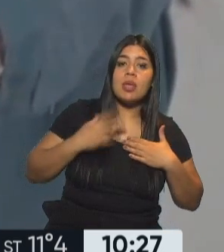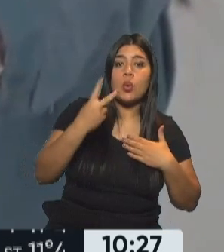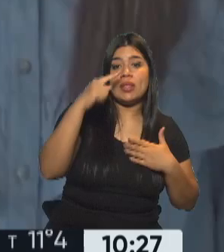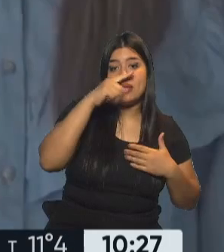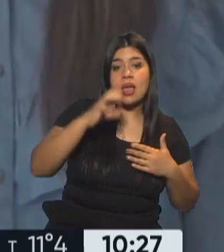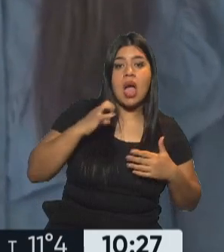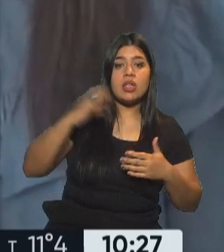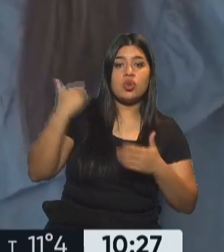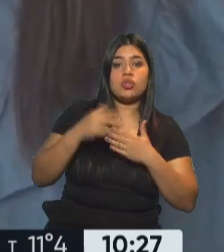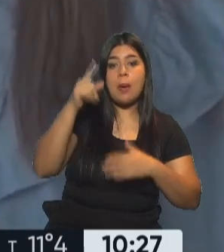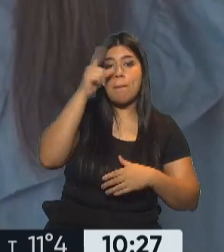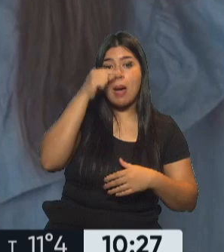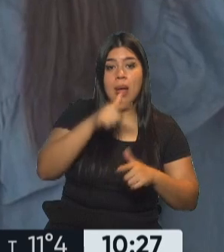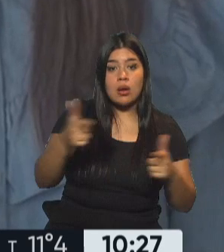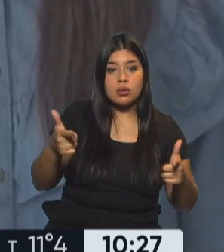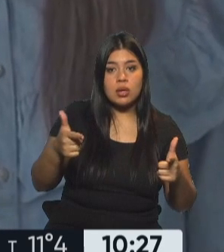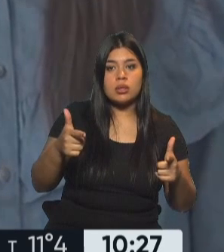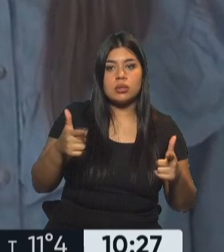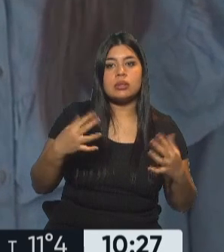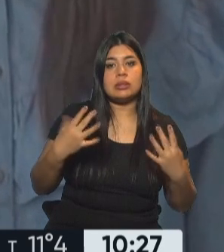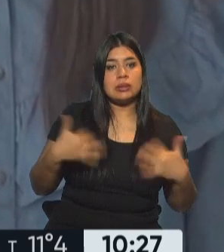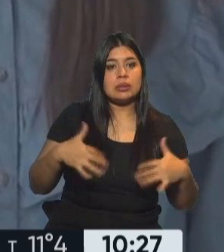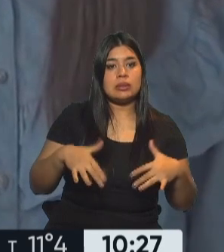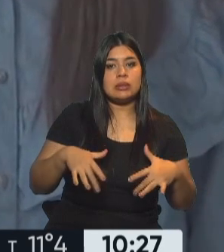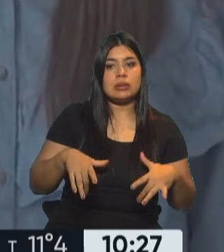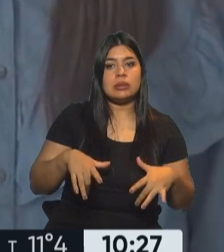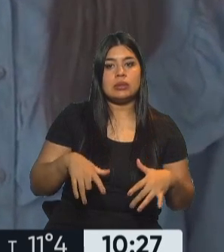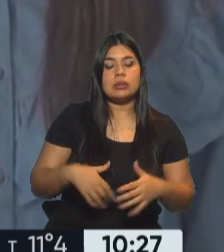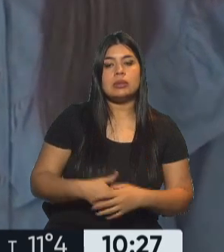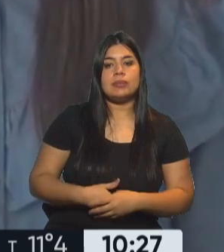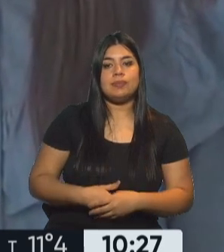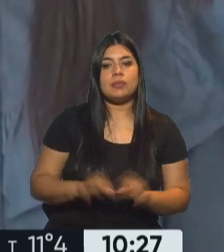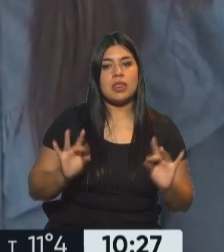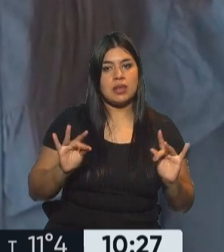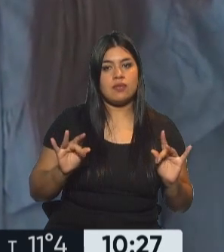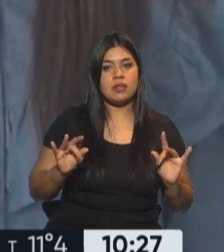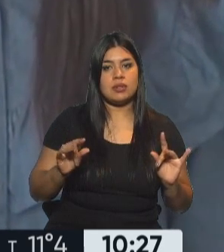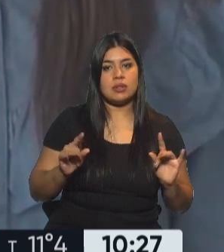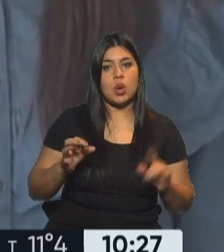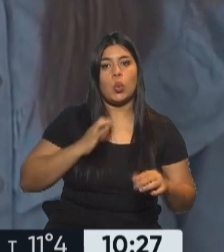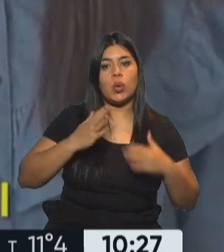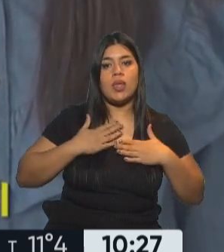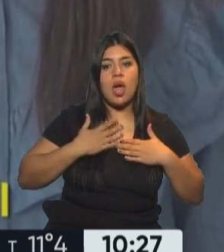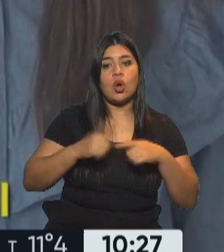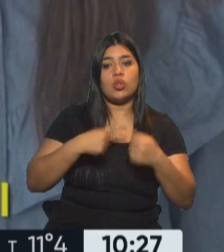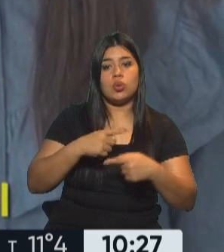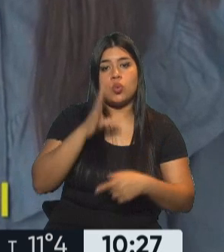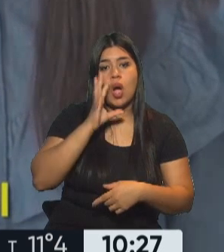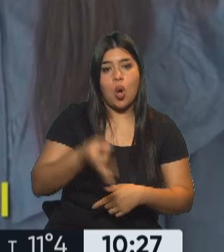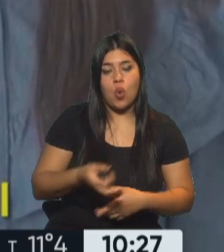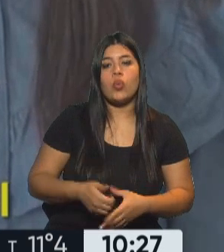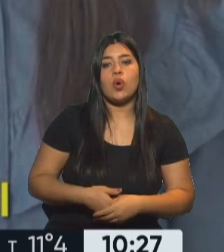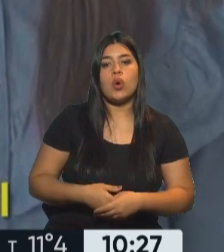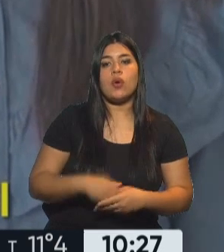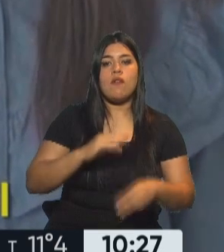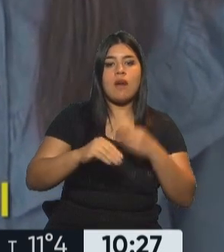papá, es muy duro. Obviamente uno los unió, siguió su vida, formó una familia, pero el dolor que